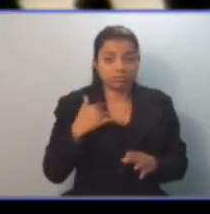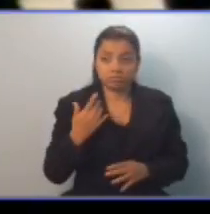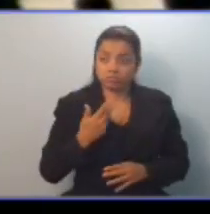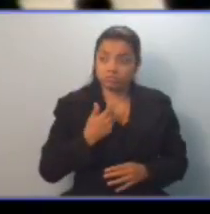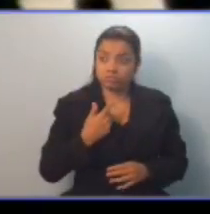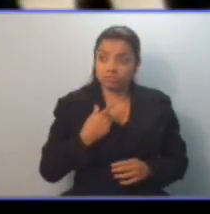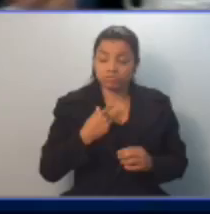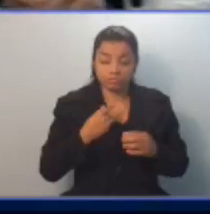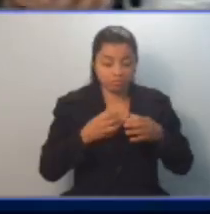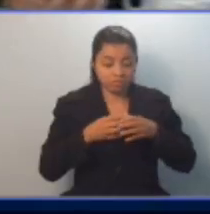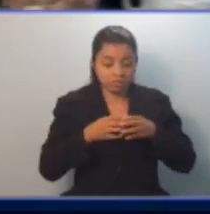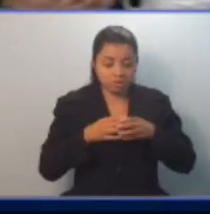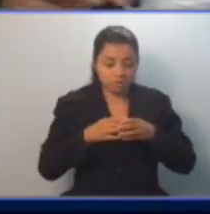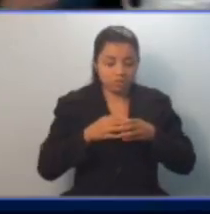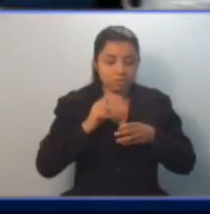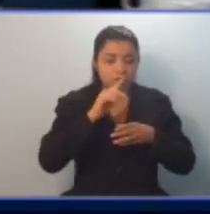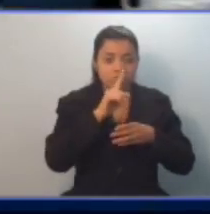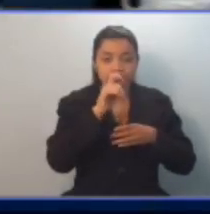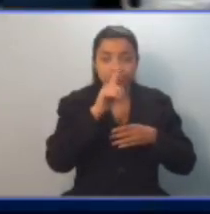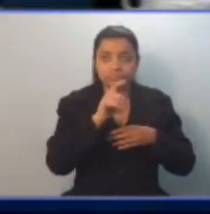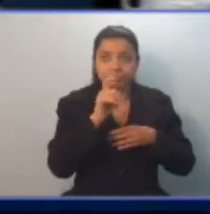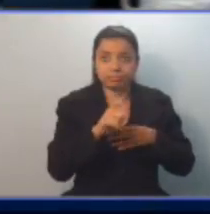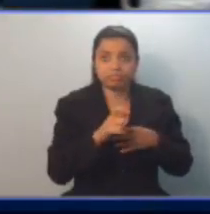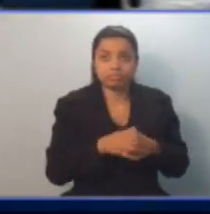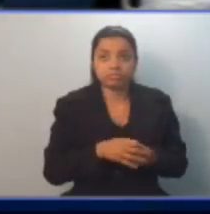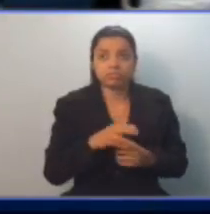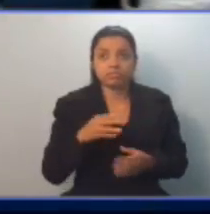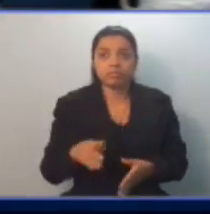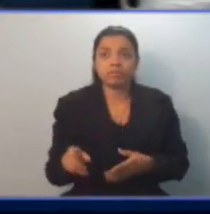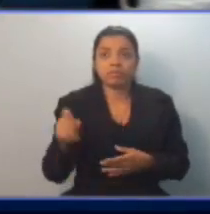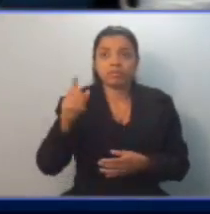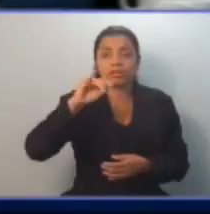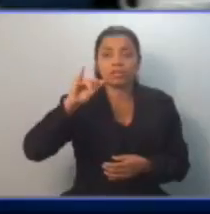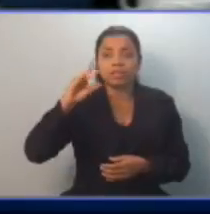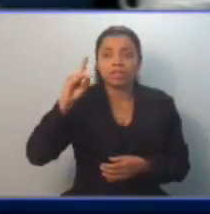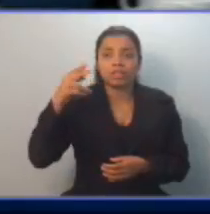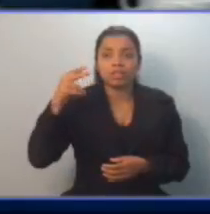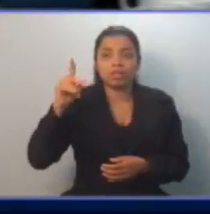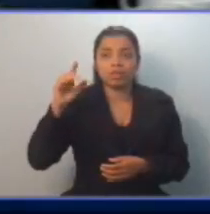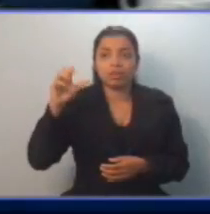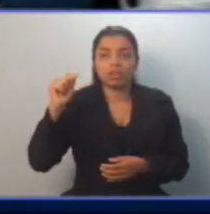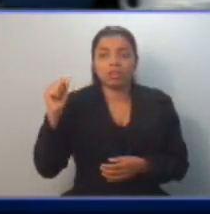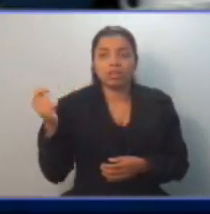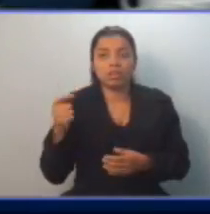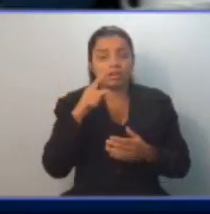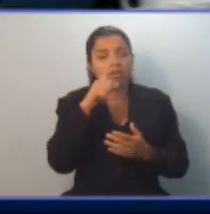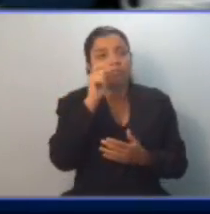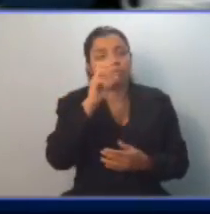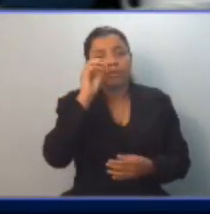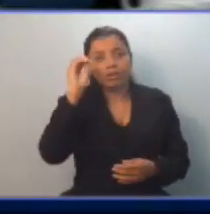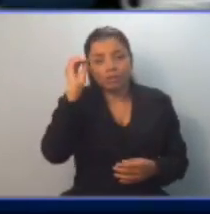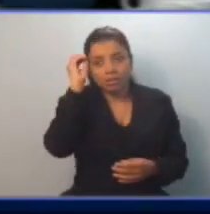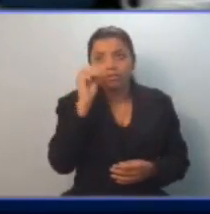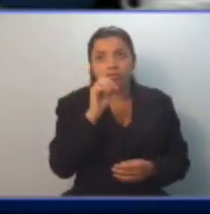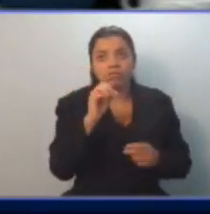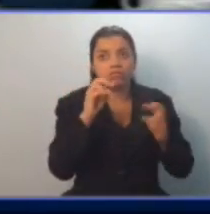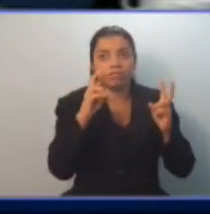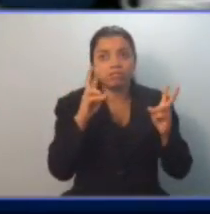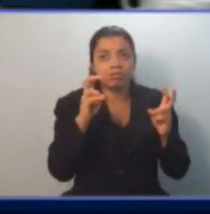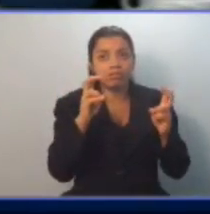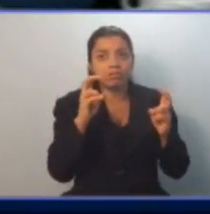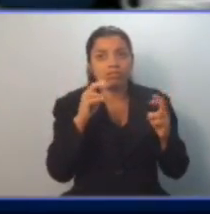de la subcomisión y de la IDUCA. Me piden que le consultemos que qué opinas sobre el